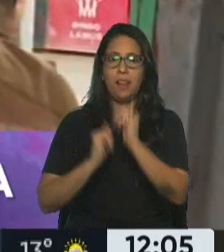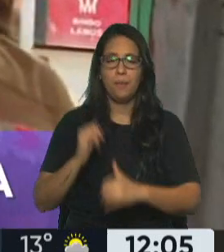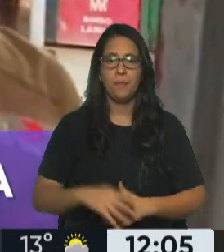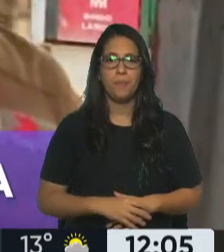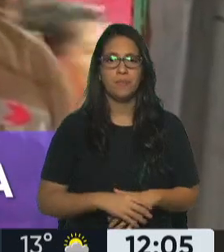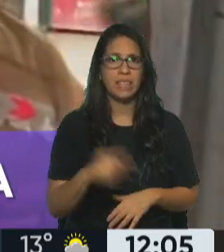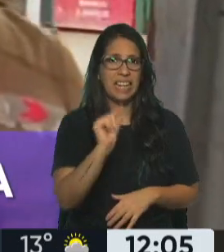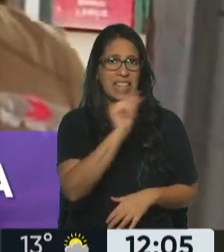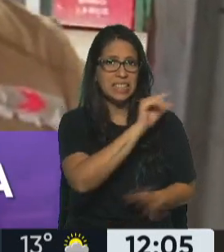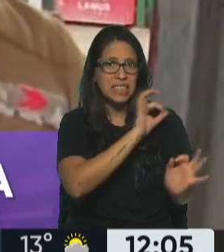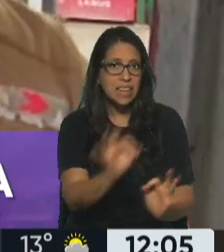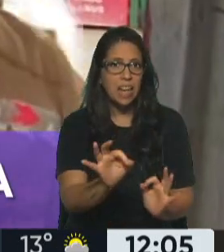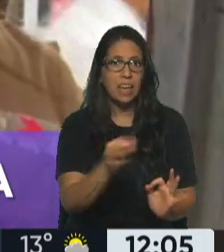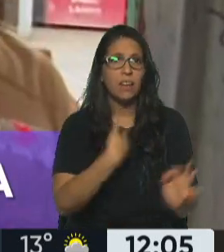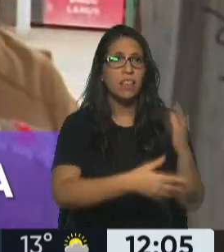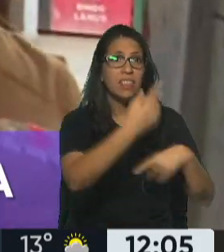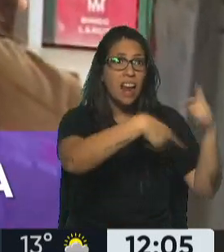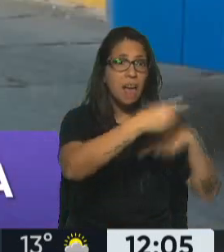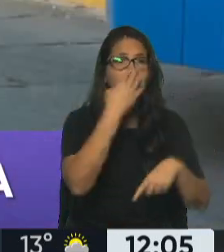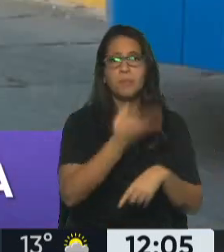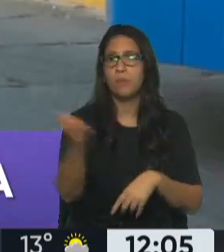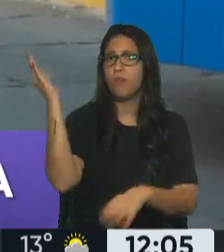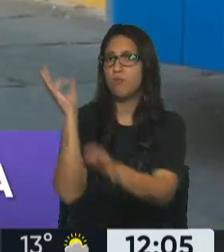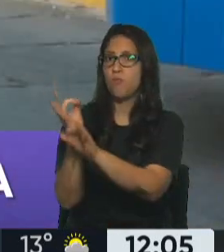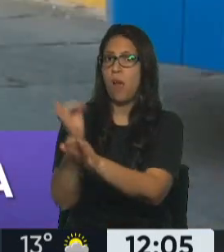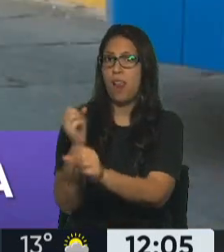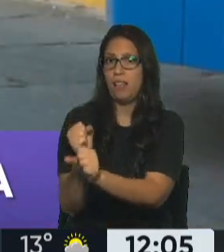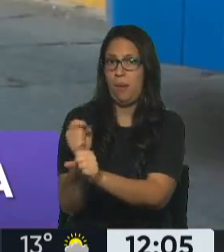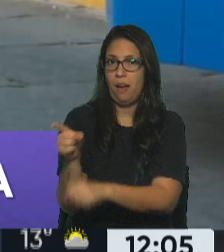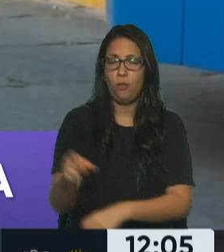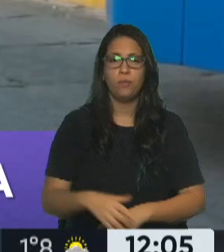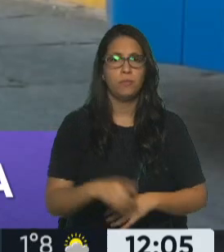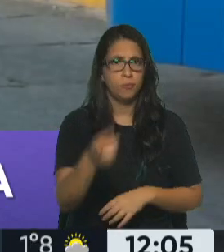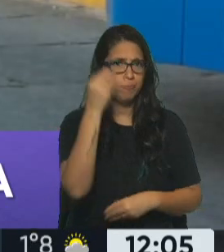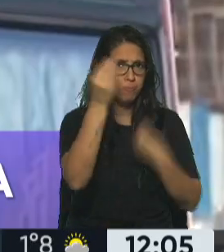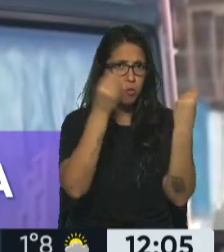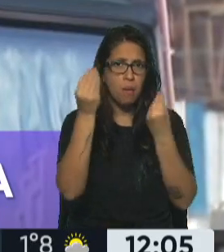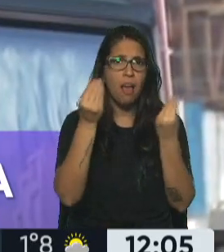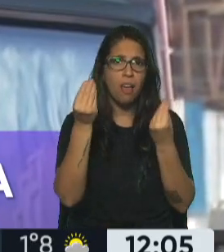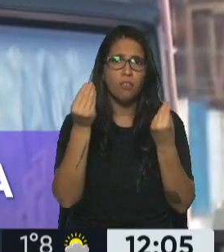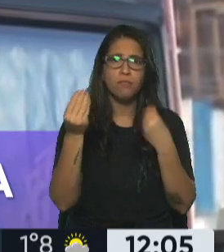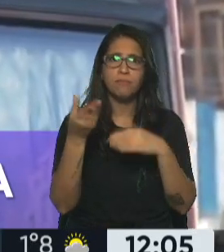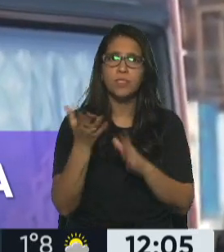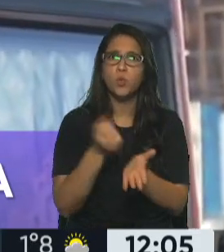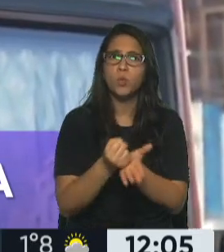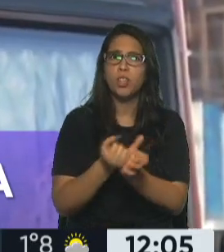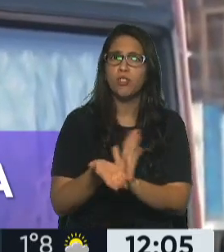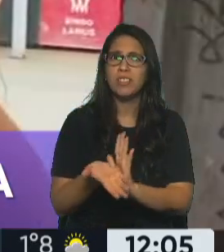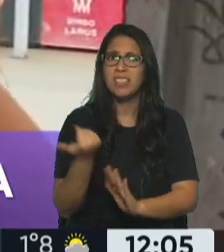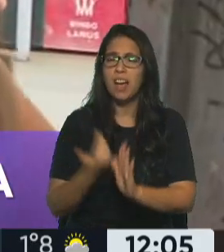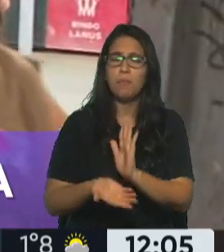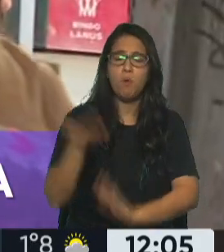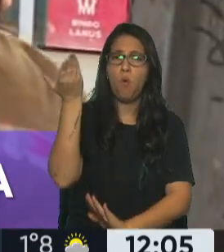Llego, vengo de hacer un trámite y me voy para la escuela. Claro. ¿Le preocupa que se dispare la tarifa si quitan los subsidios? Y